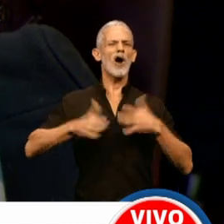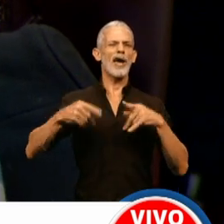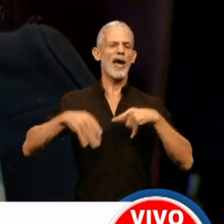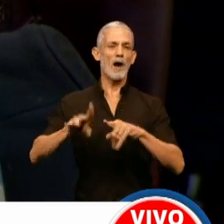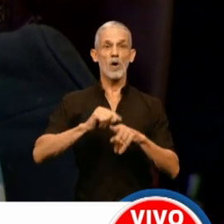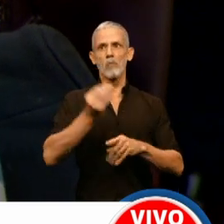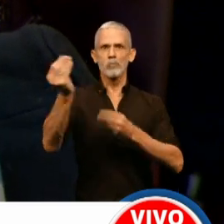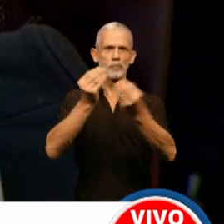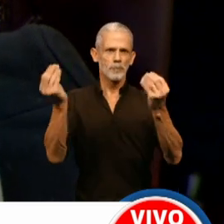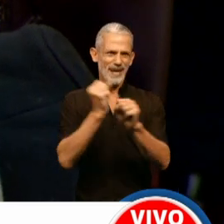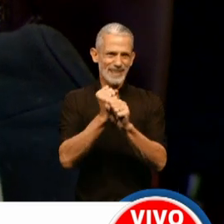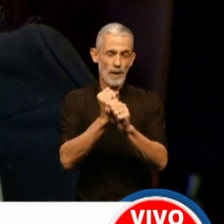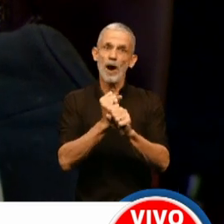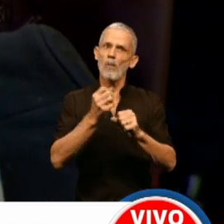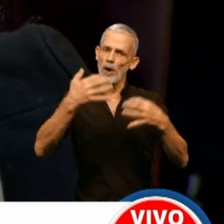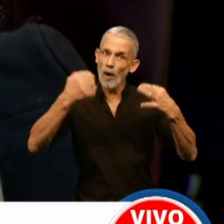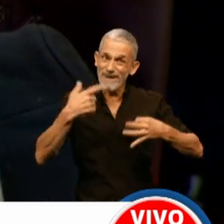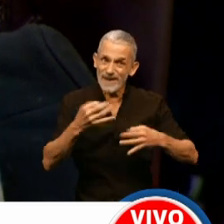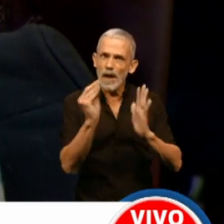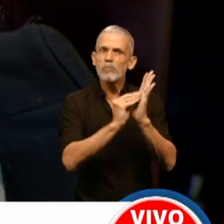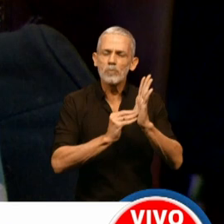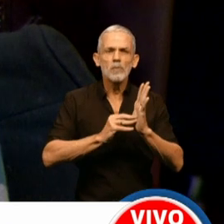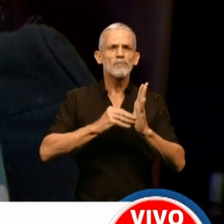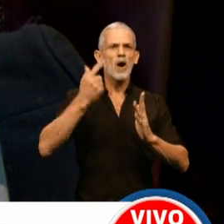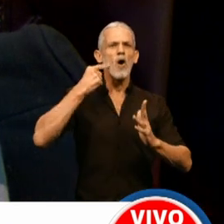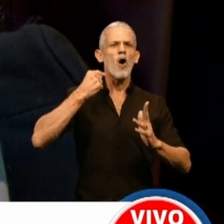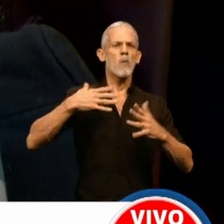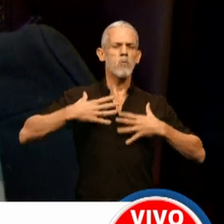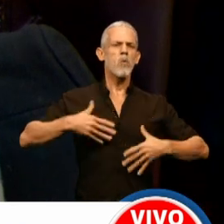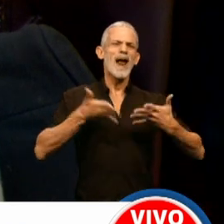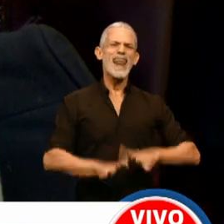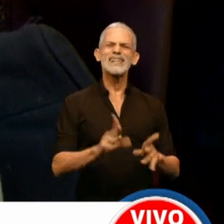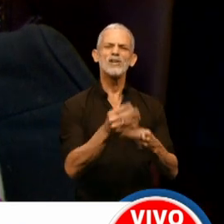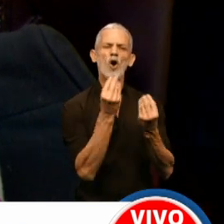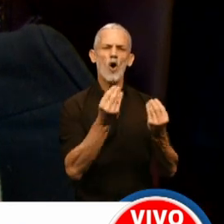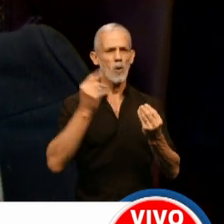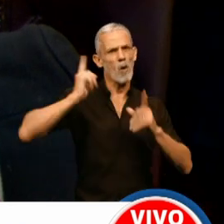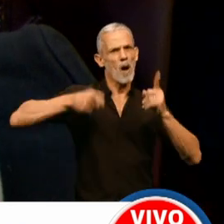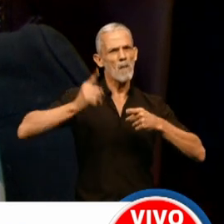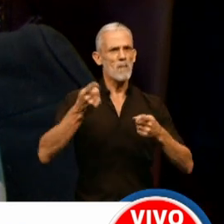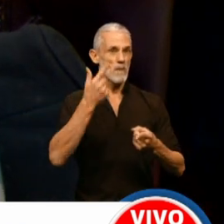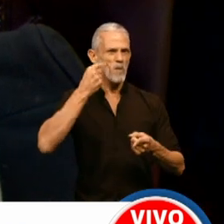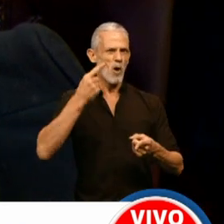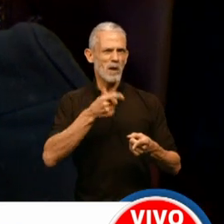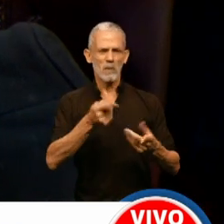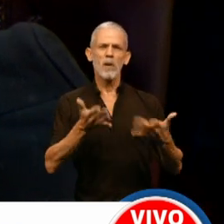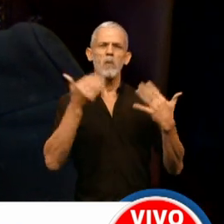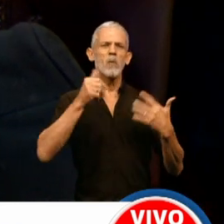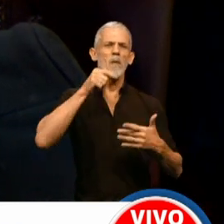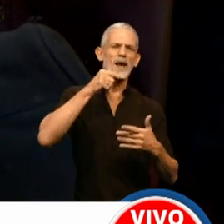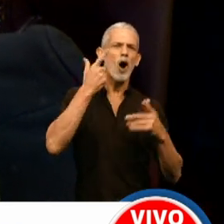cupo laboral pero estamos poniendo en la agenda los mandatos biológicos y estamos desmontando el binarismo